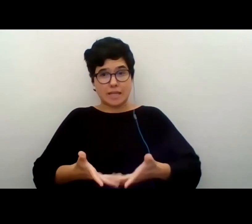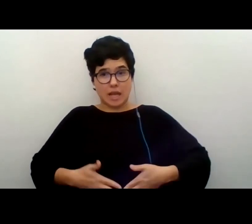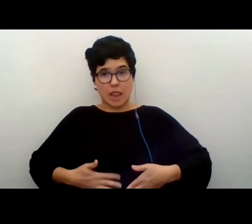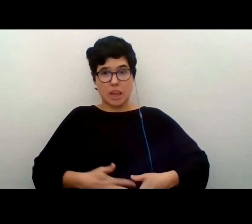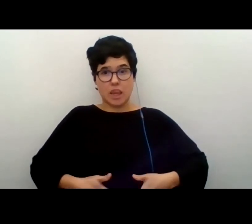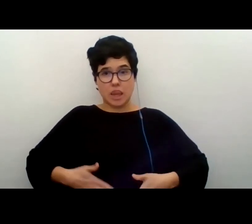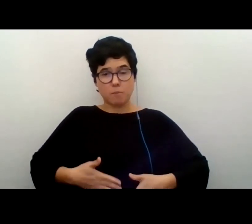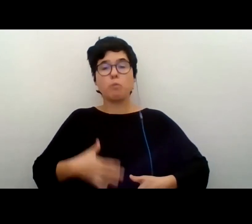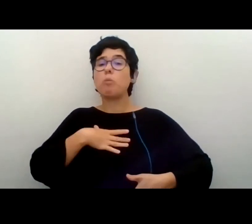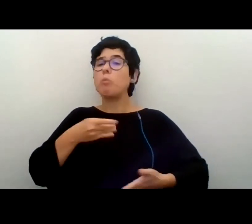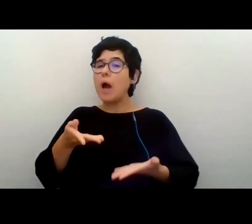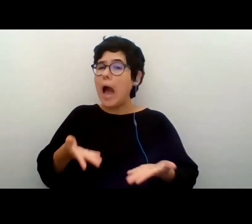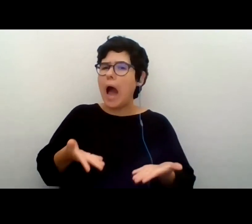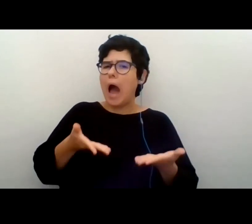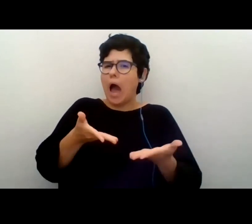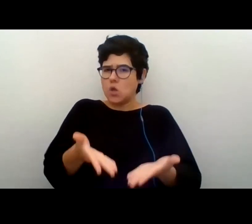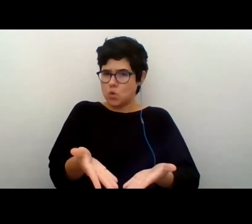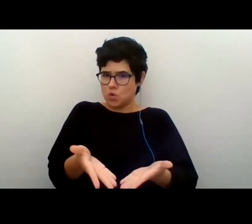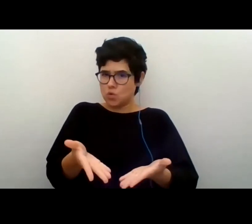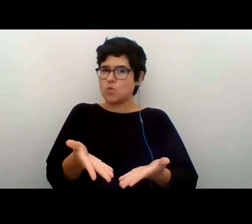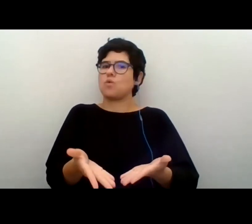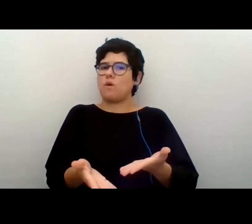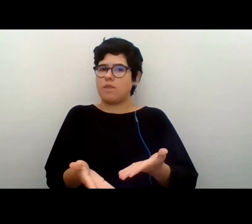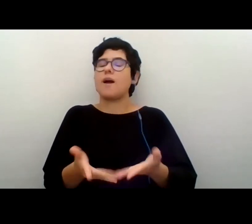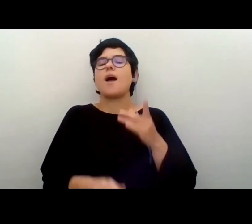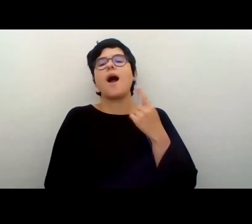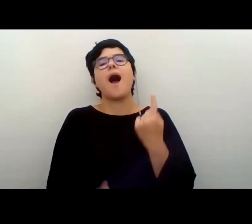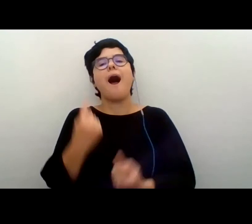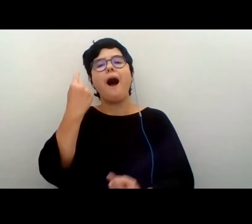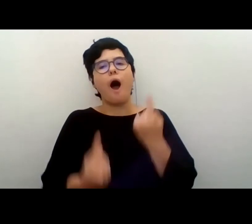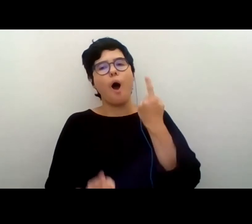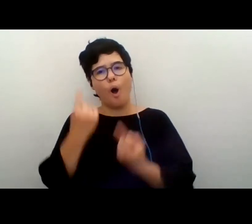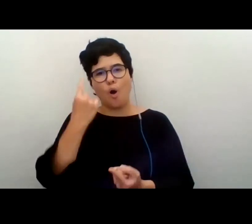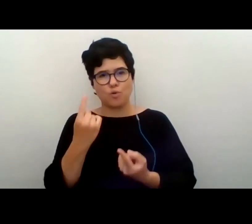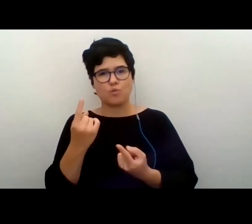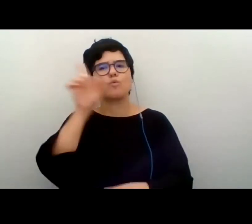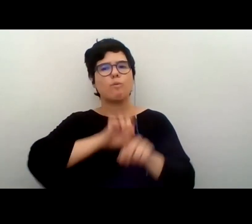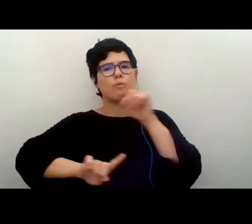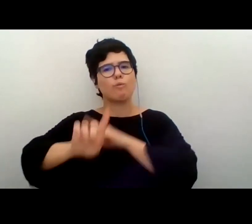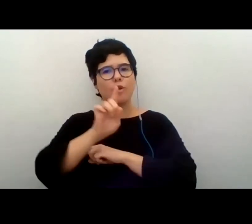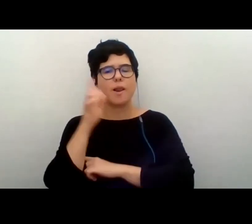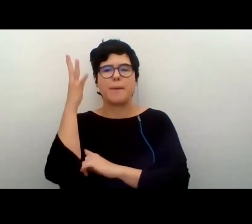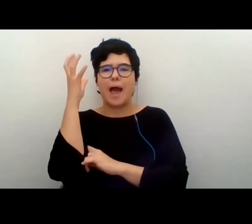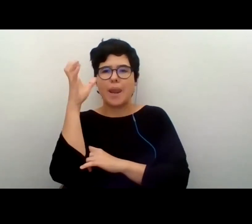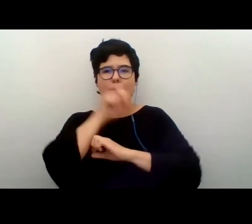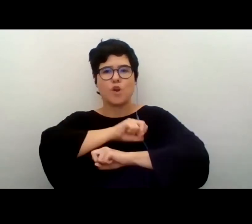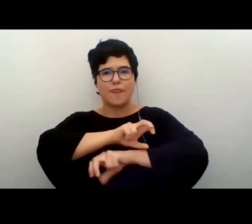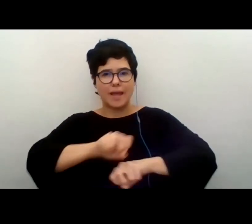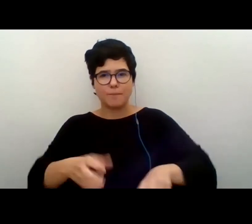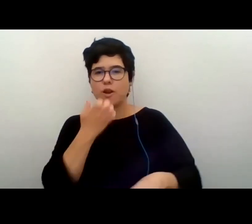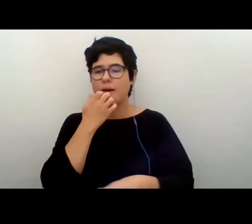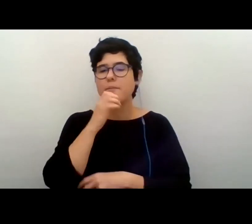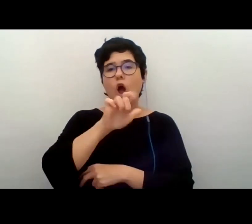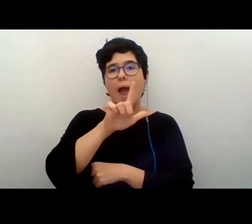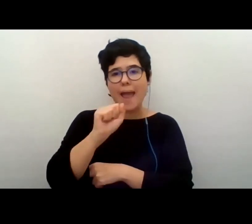a en determinados trastornos neurodegenerativos, como la esclerosis múltiple, como es la ELA, como es el Parkinson, por ejemplo,